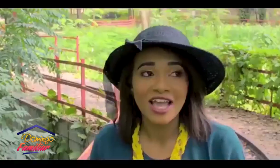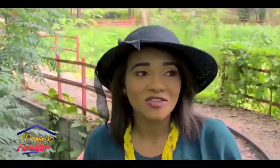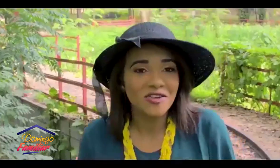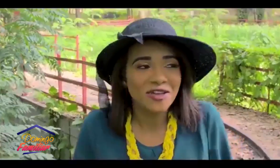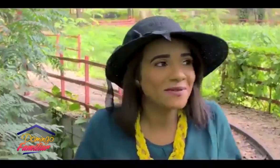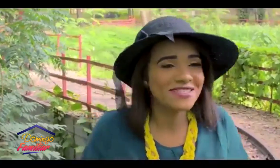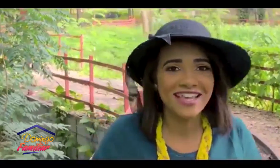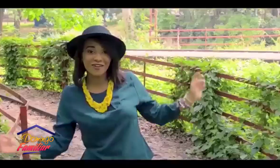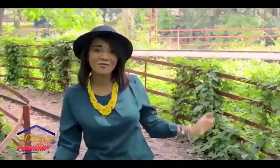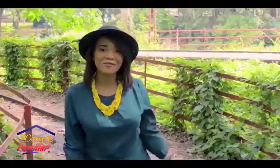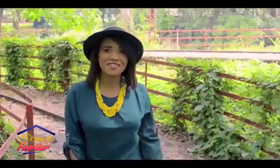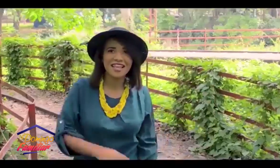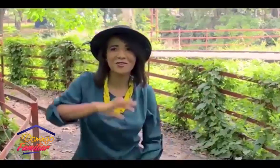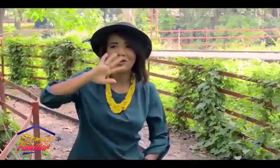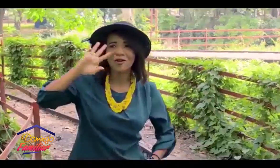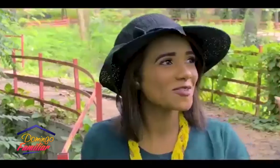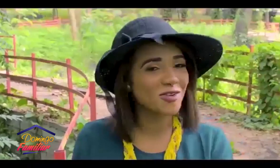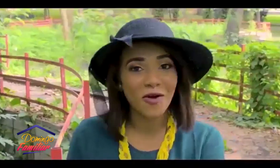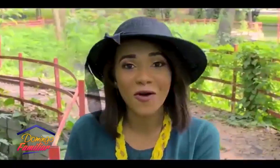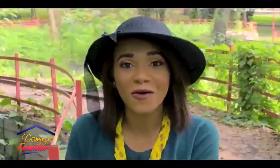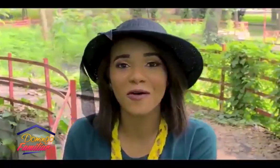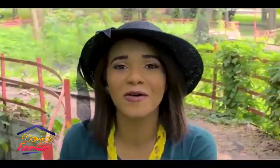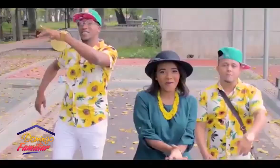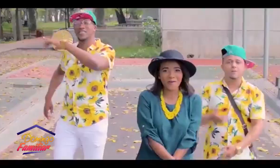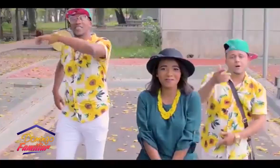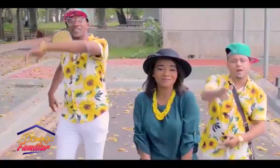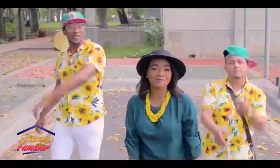pequeños. No tengo que pensar cómo será tu rostro.